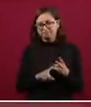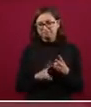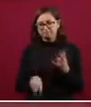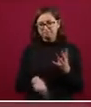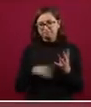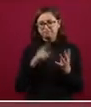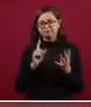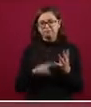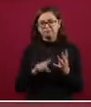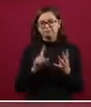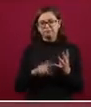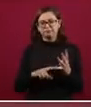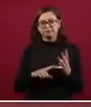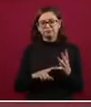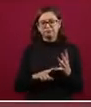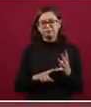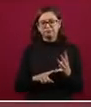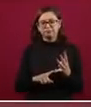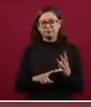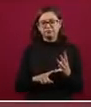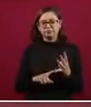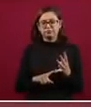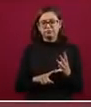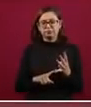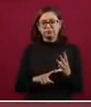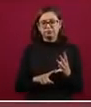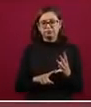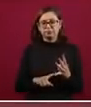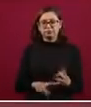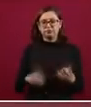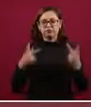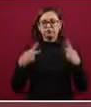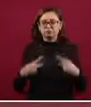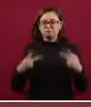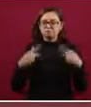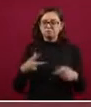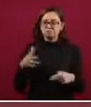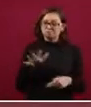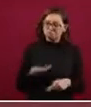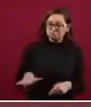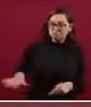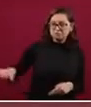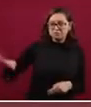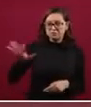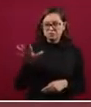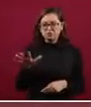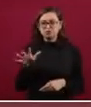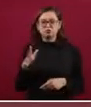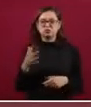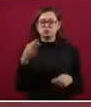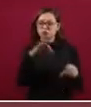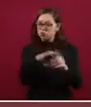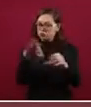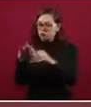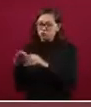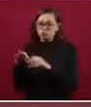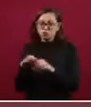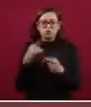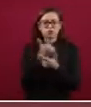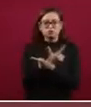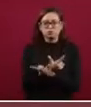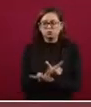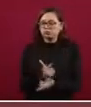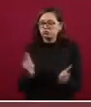se deje en libertad a los militantes, a los ciudadanos